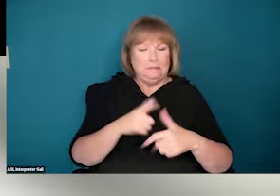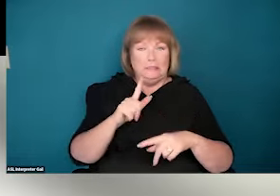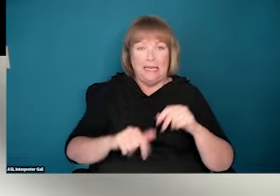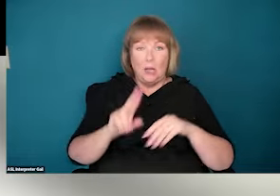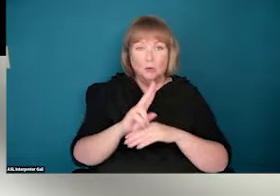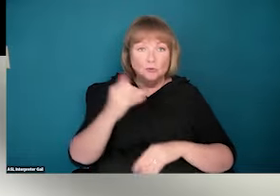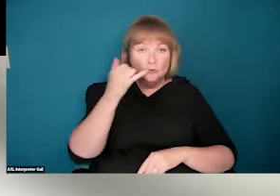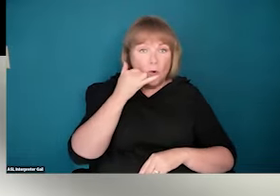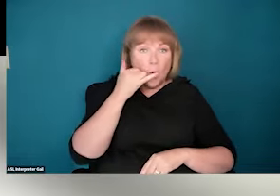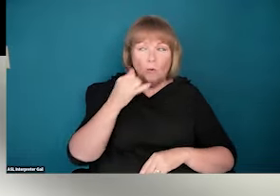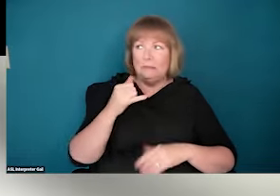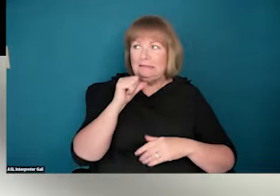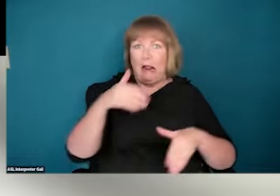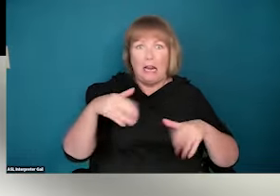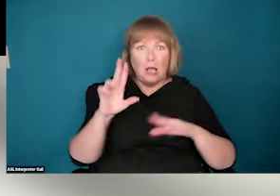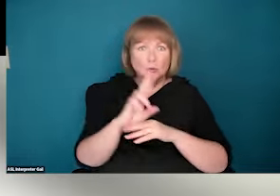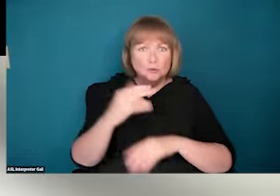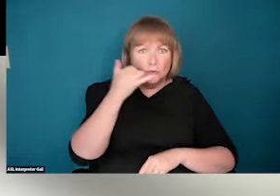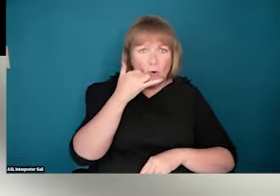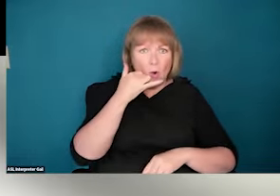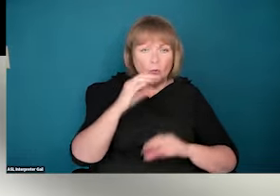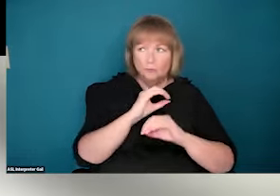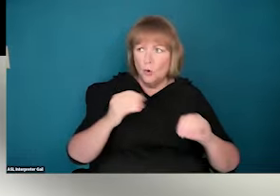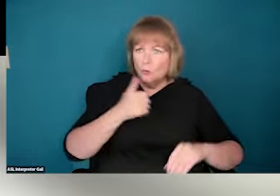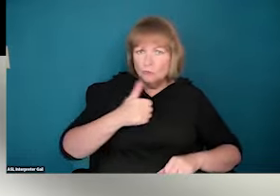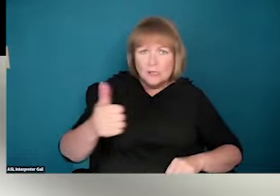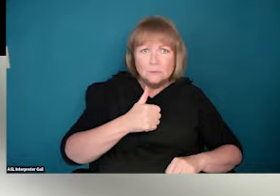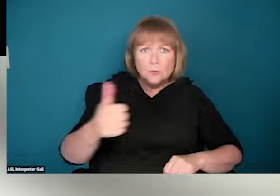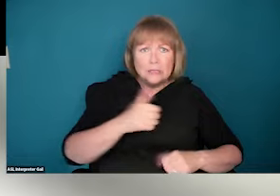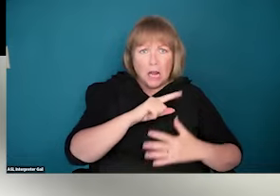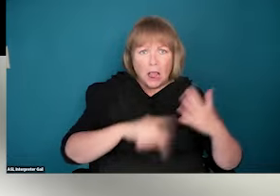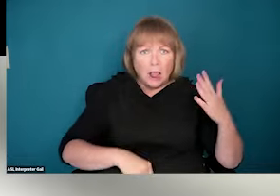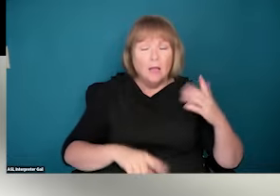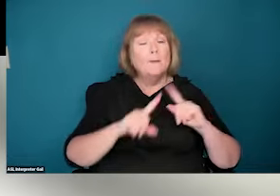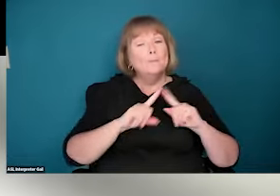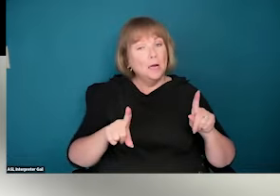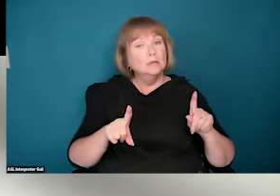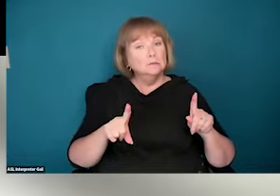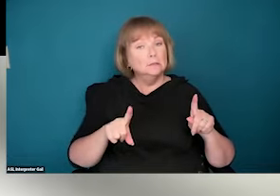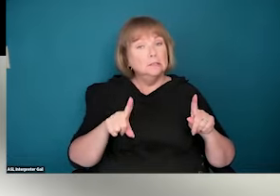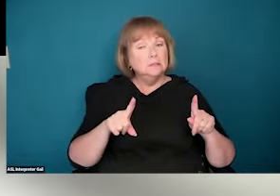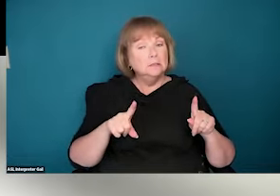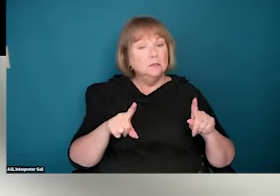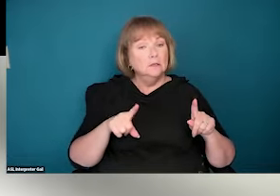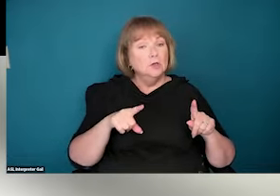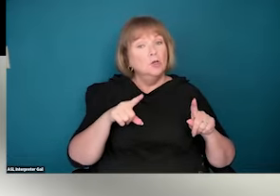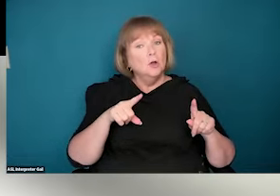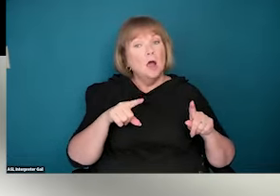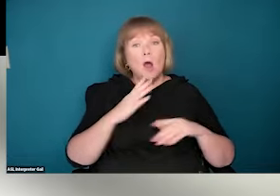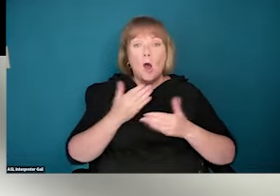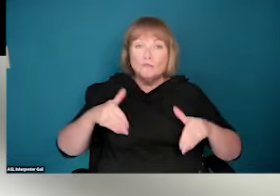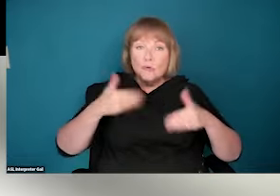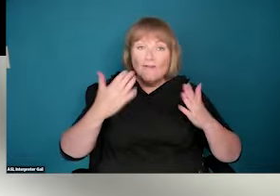la corte como usted misma, por si porque usted tiene problemas de comunicación o tiene trasplante o no tiene